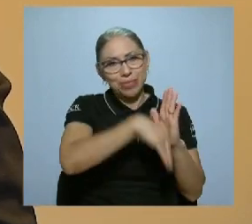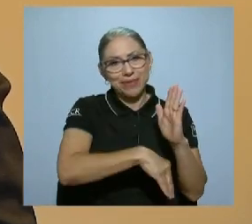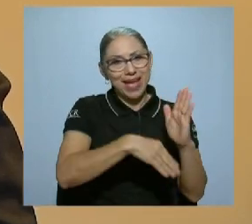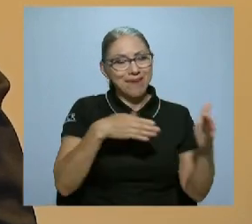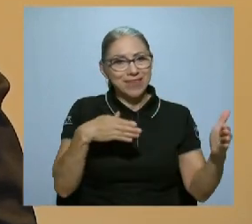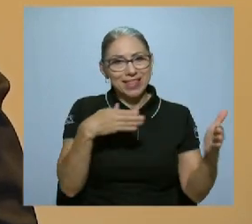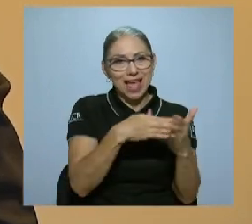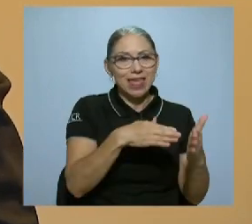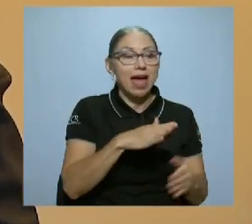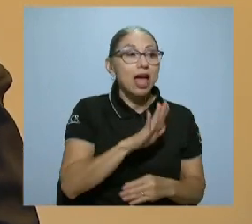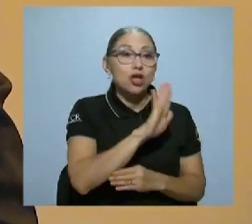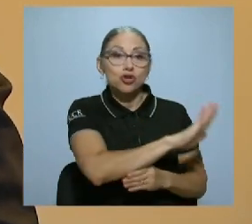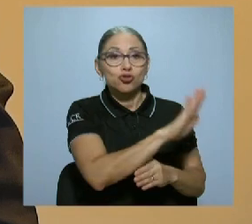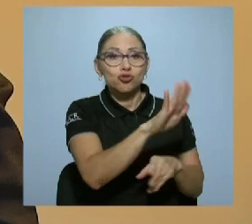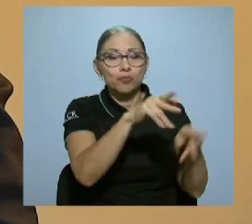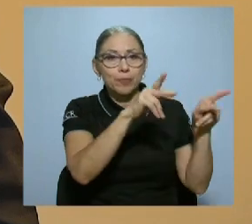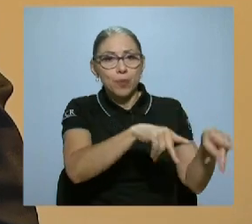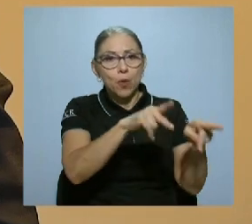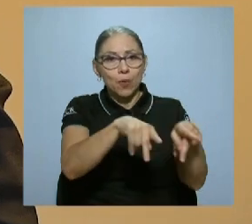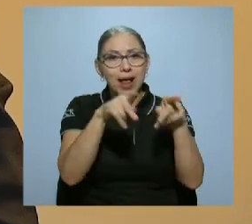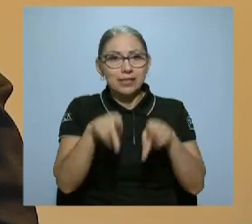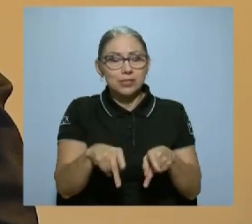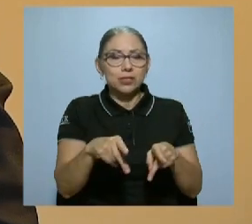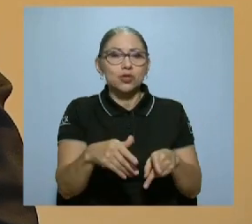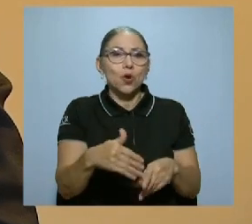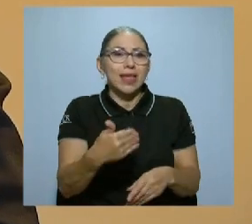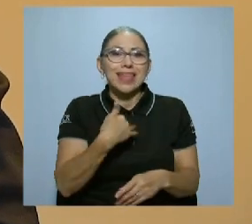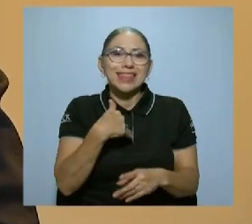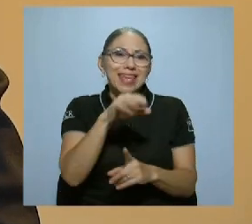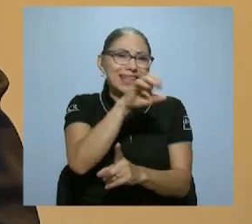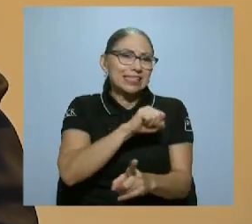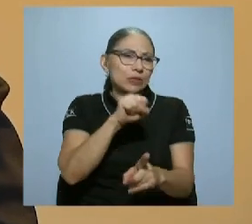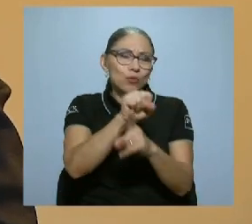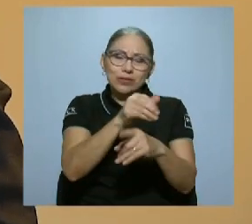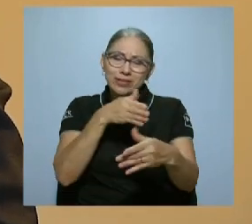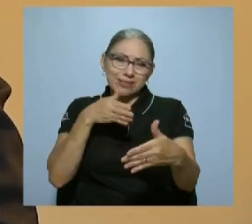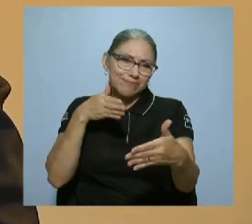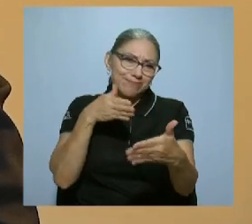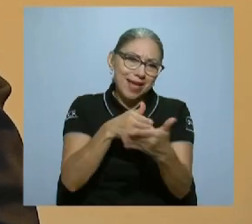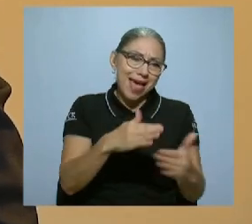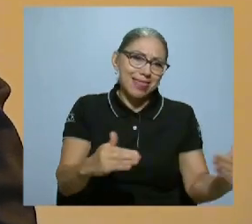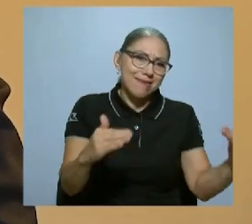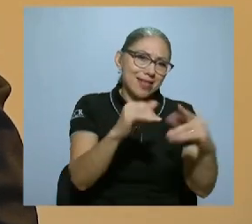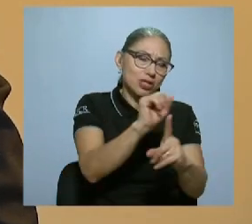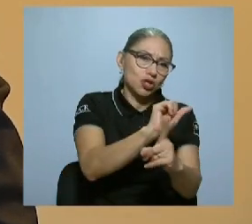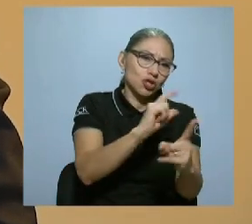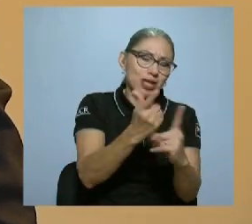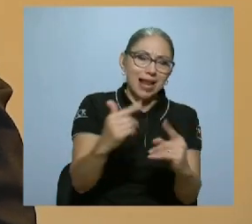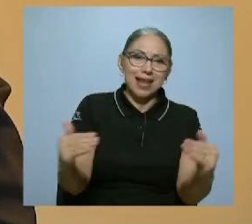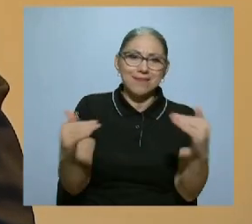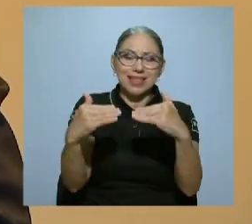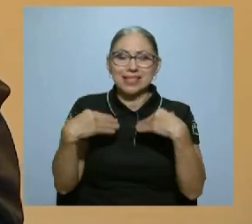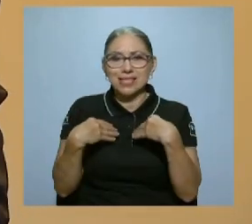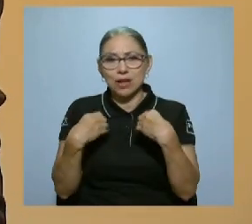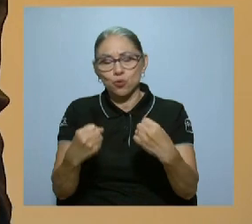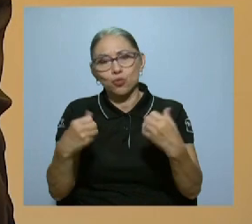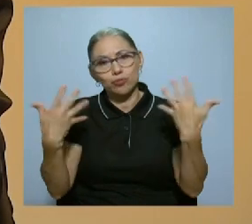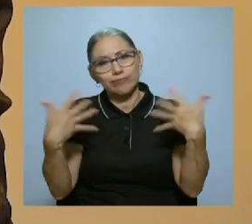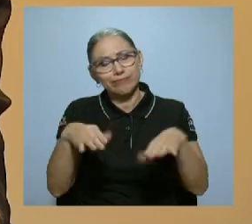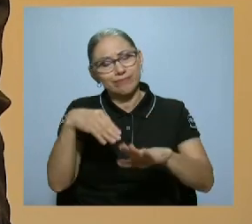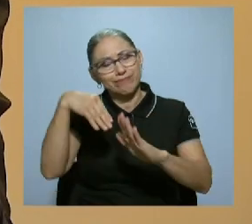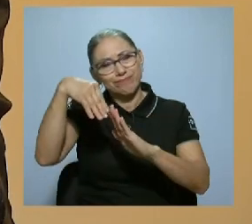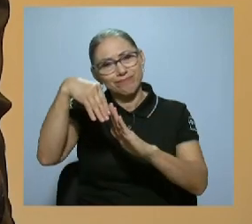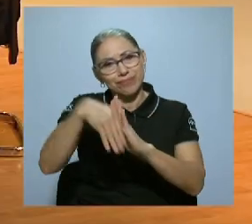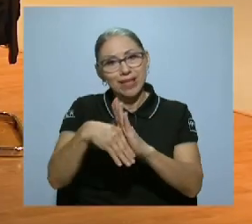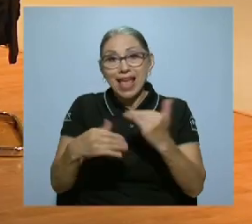su población presenta daños de tipo social, de tipo sanitario extraordinarios. En este momento ya